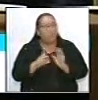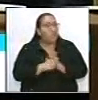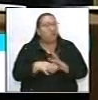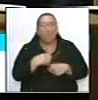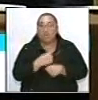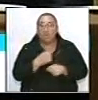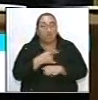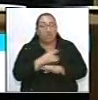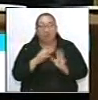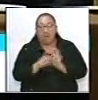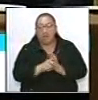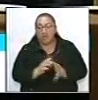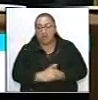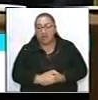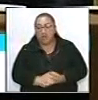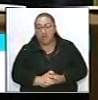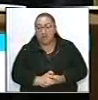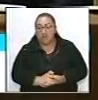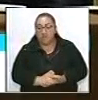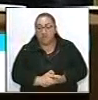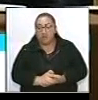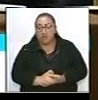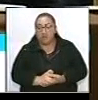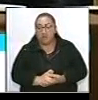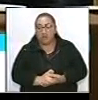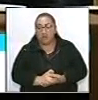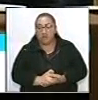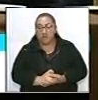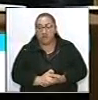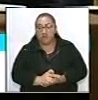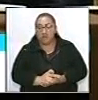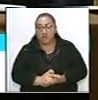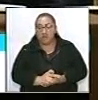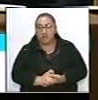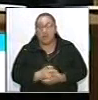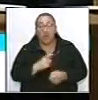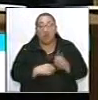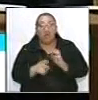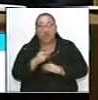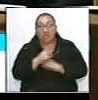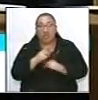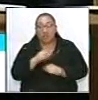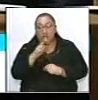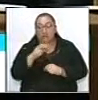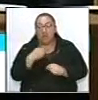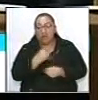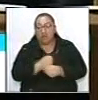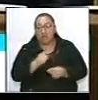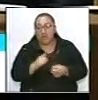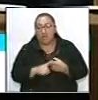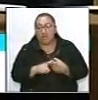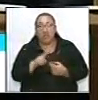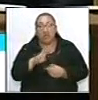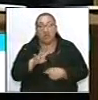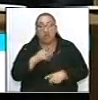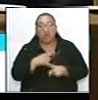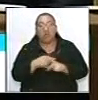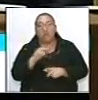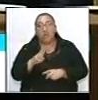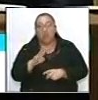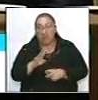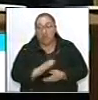trabajar en contra de la ley. Entonces, debe ser mínimo 8 horas. Y aunque ustedes no lo creen, hay algunos distritos del Perú que todavía se trabaja la modalidad de 24 por